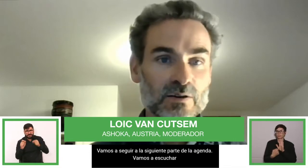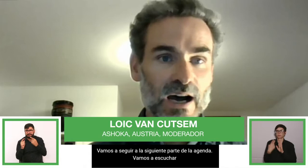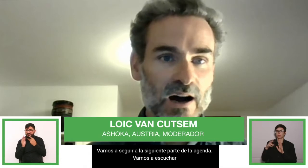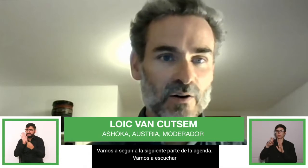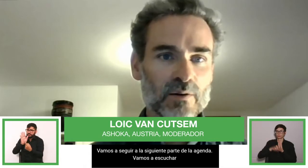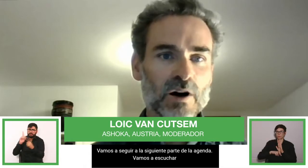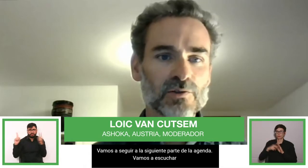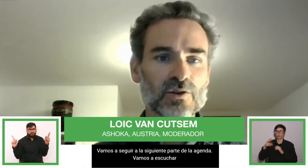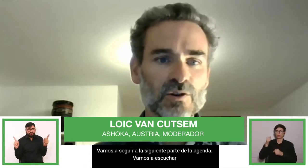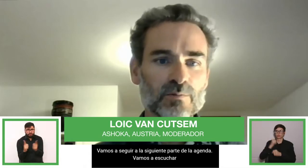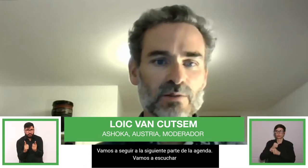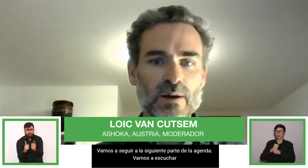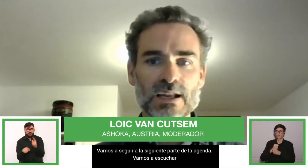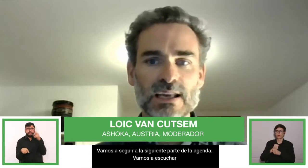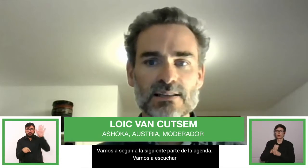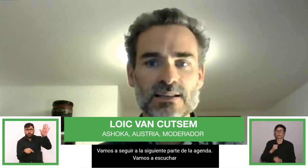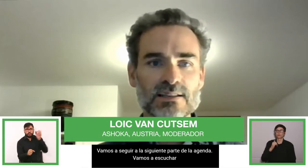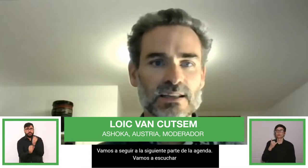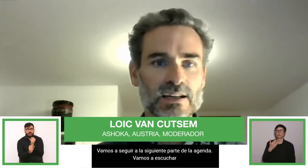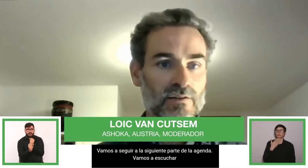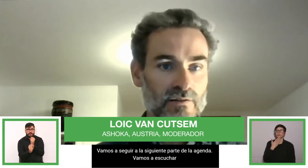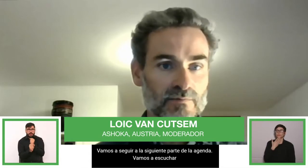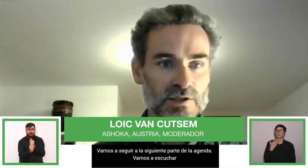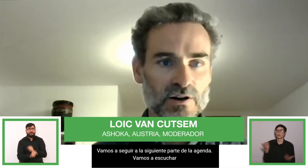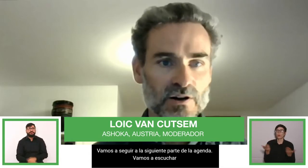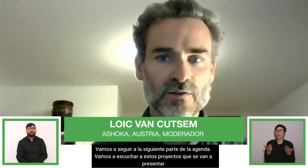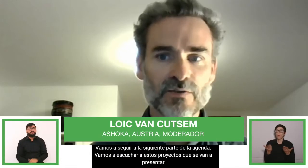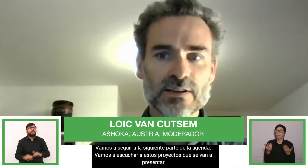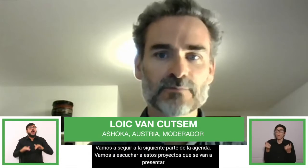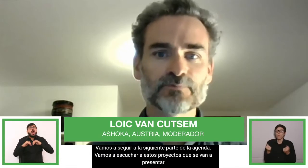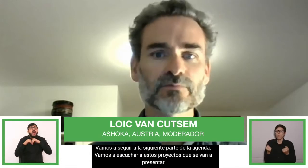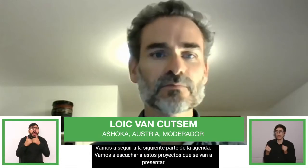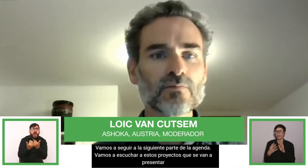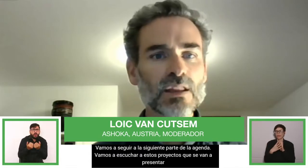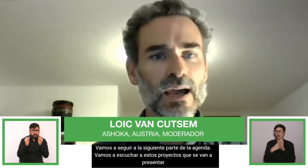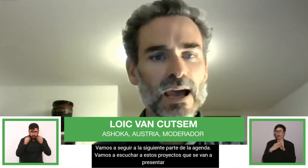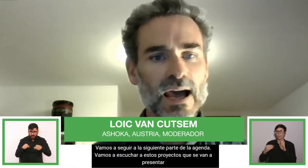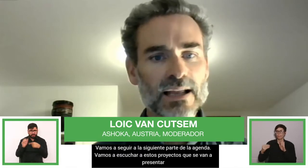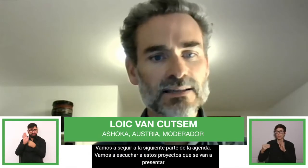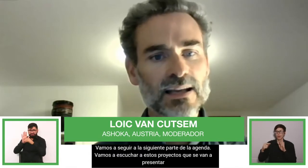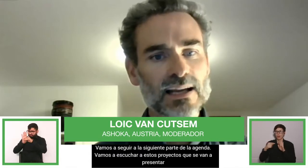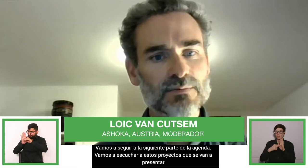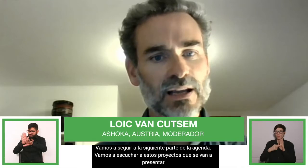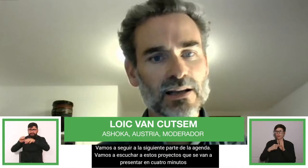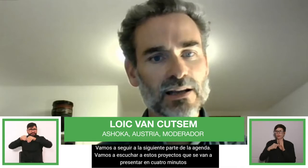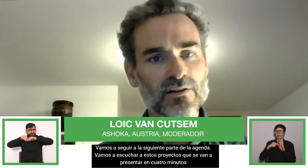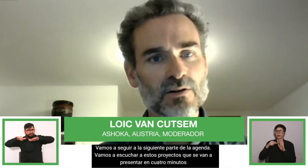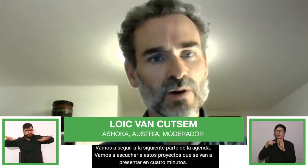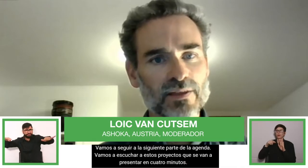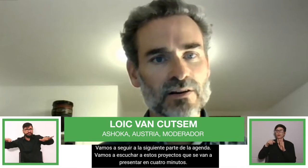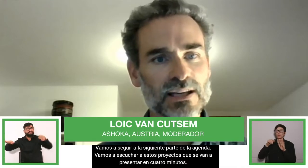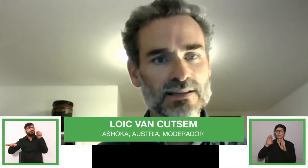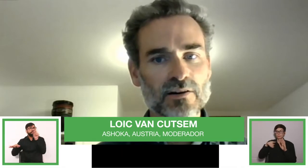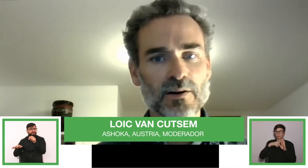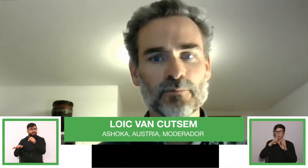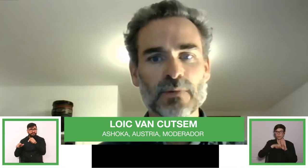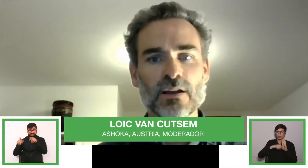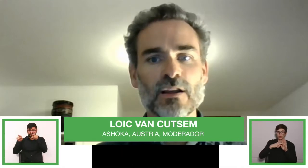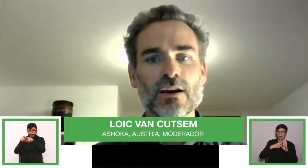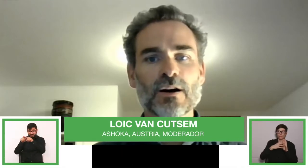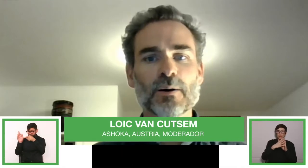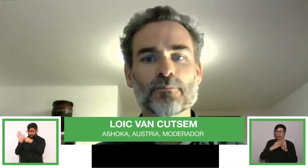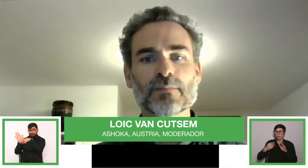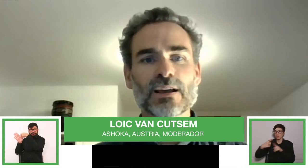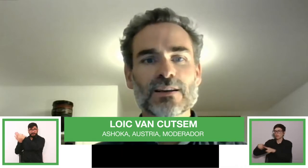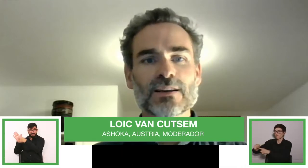su trabajo. También cómo se podría replicar el modelo en nuestras geografías y explicar también